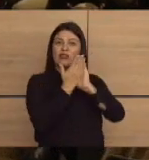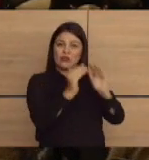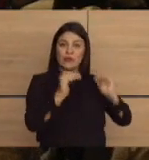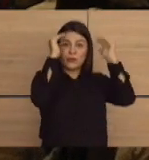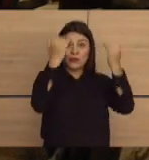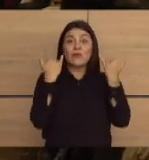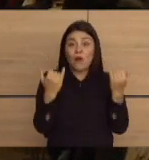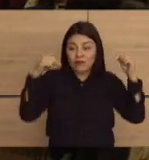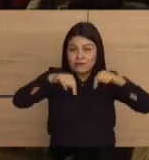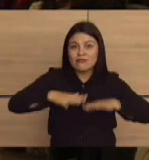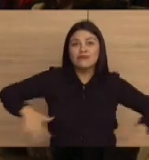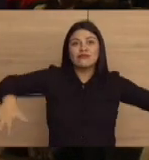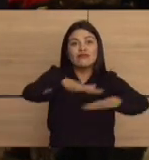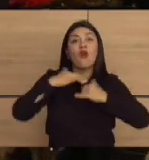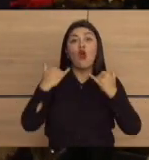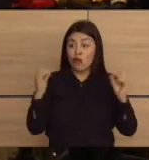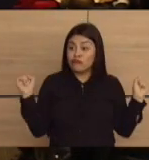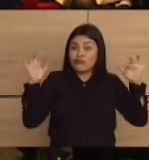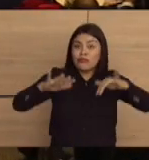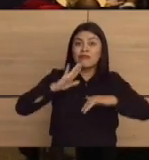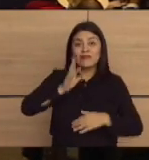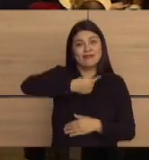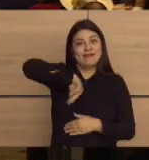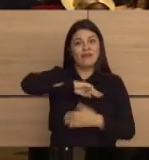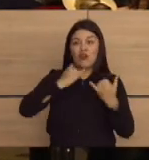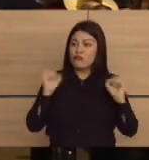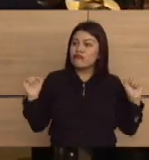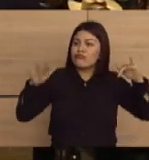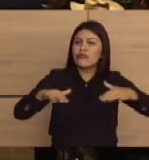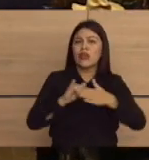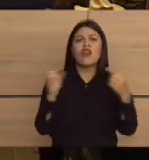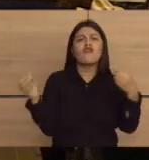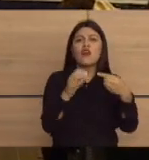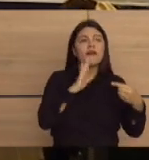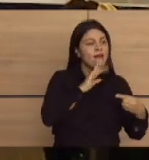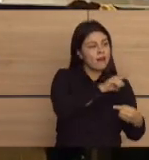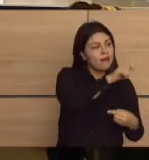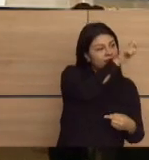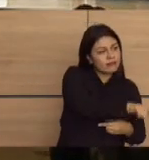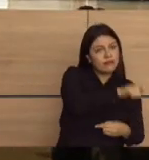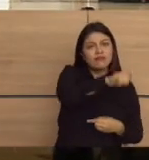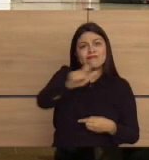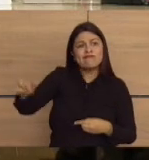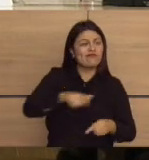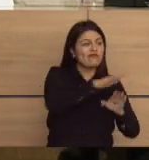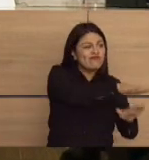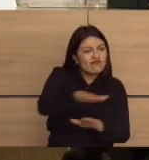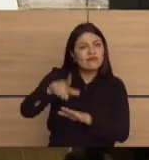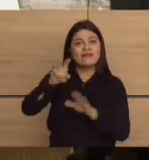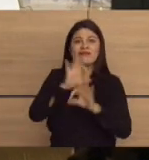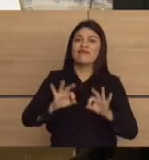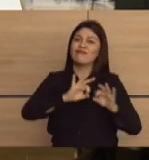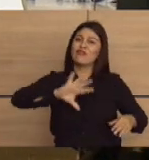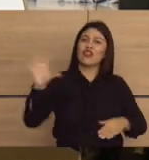aquí, se reúnen, nos reunimos en este foro las voces y las vivencias de todos los actores del